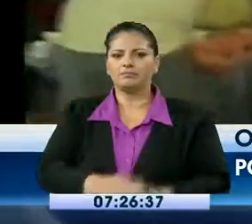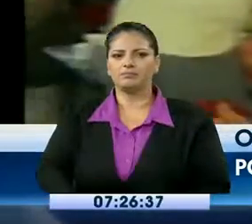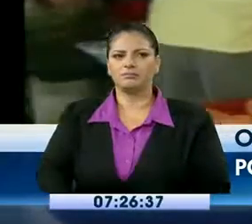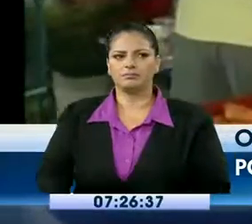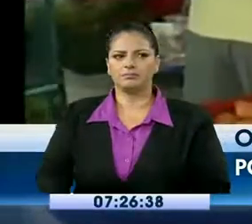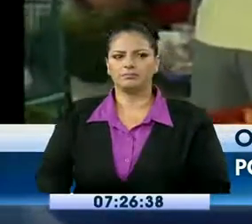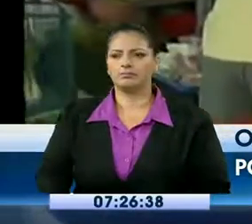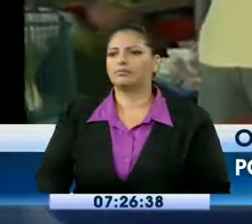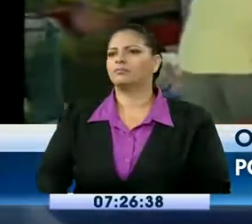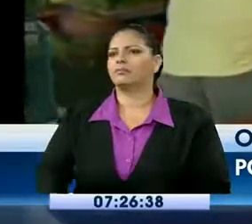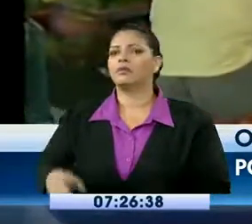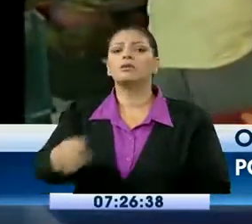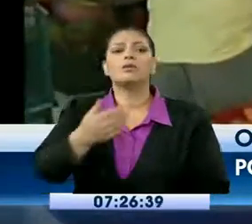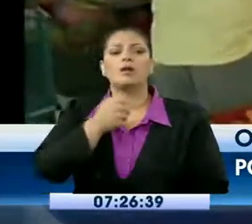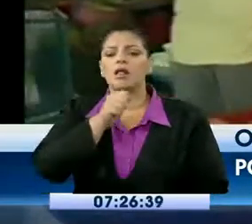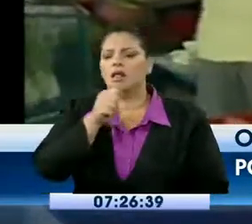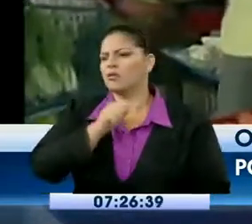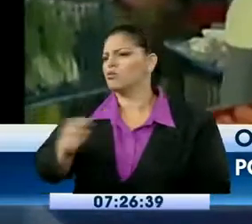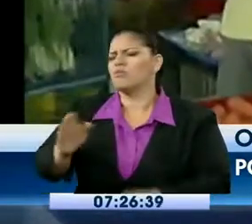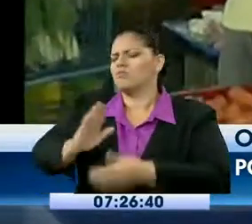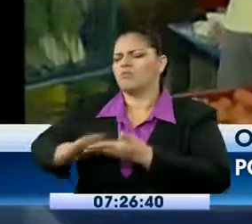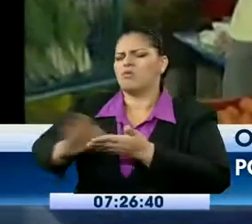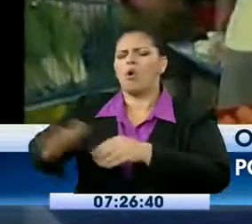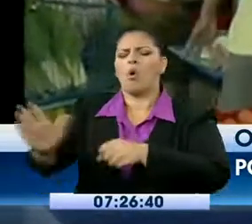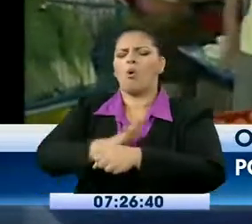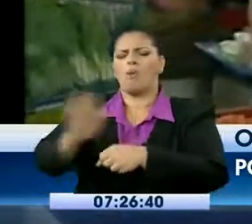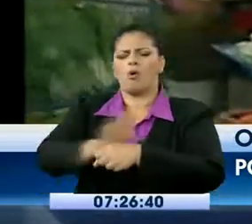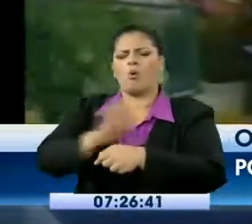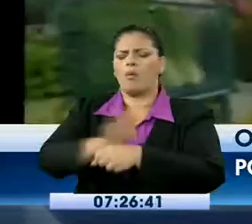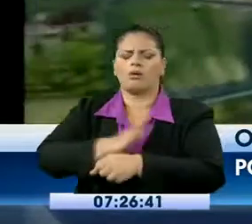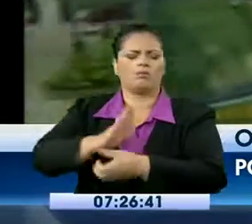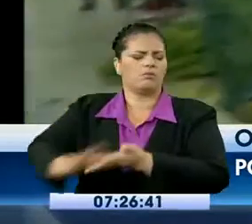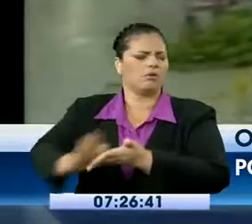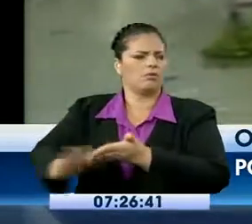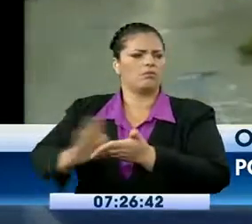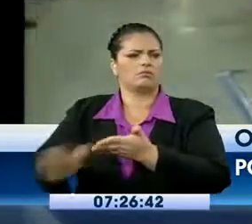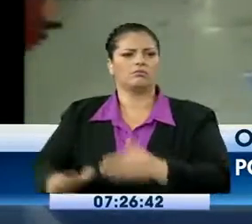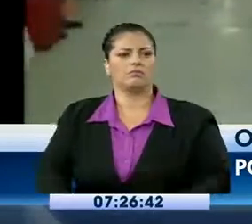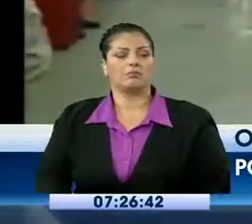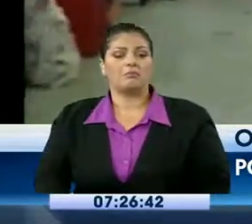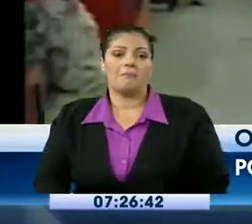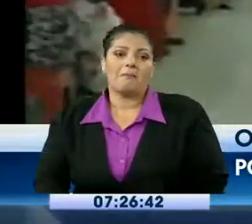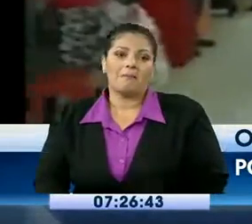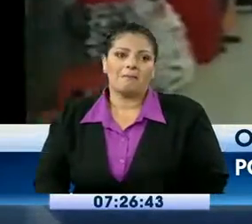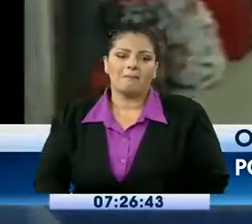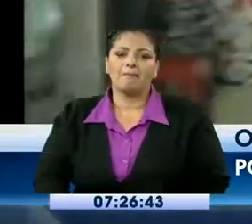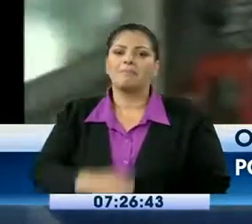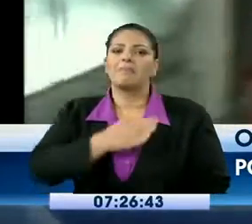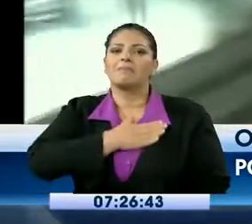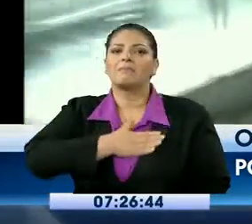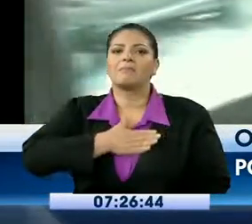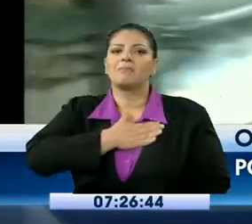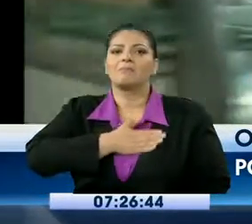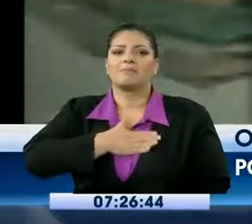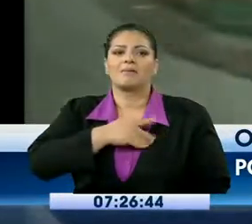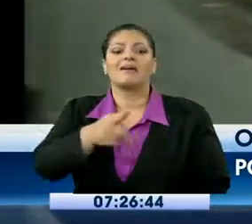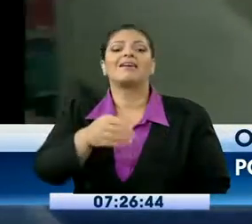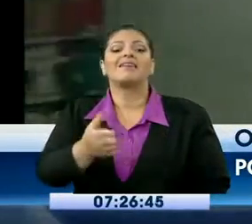está ocupado, papi, yo tenía no va a hablar. ¿Está ocupada también? A ver, véndame un dólar de tomate, ¿está ocupada